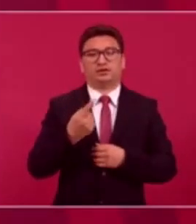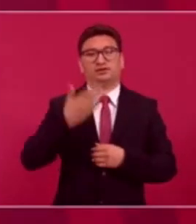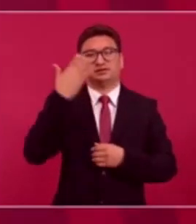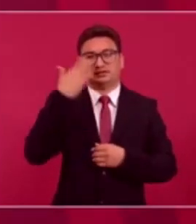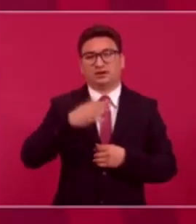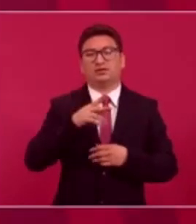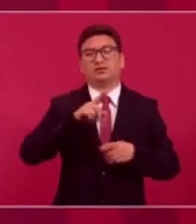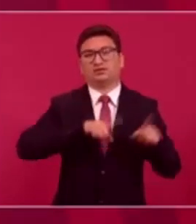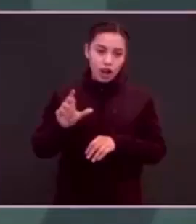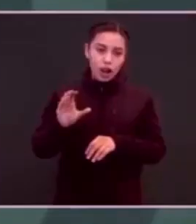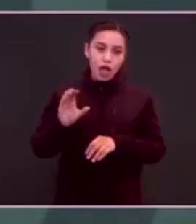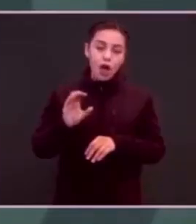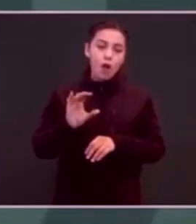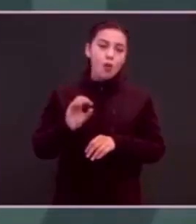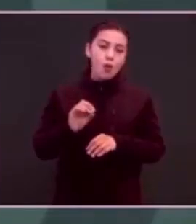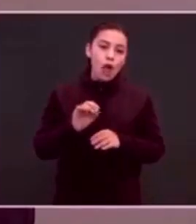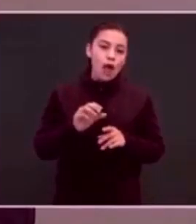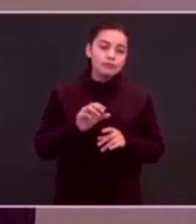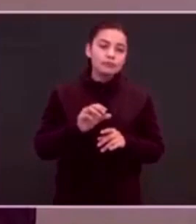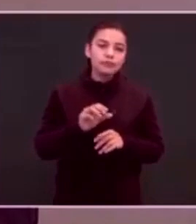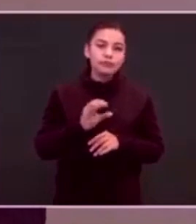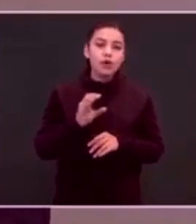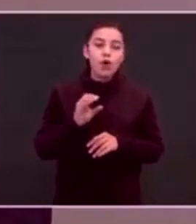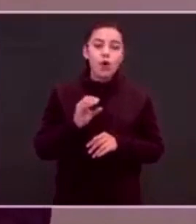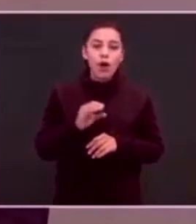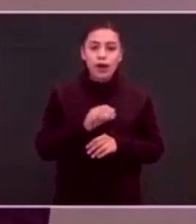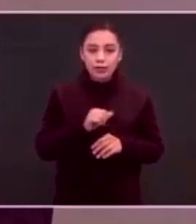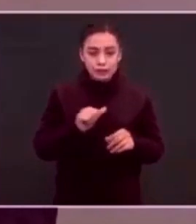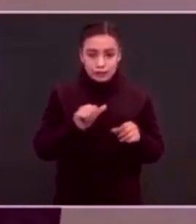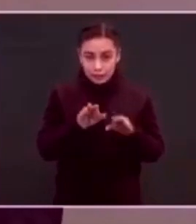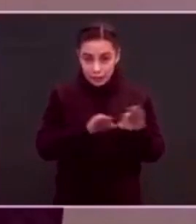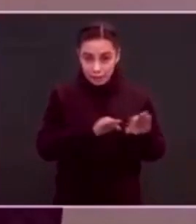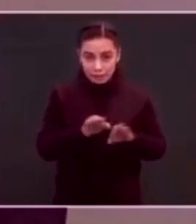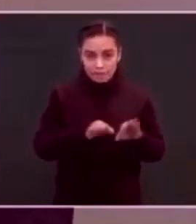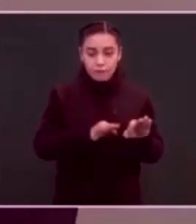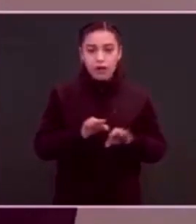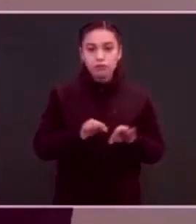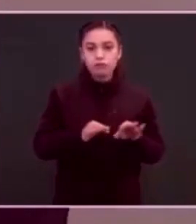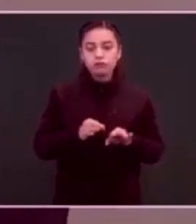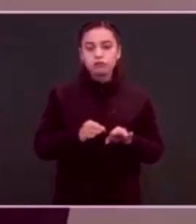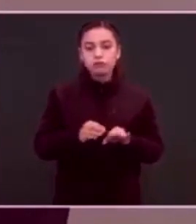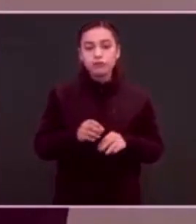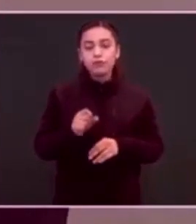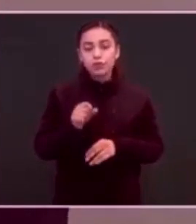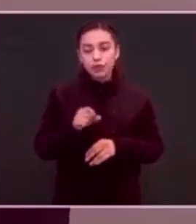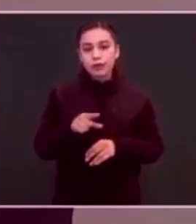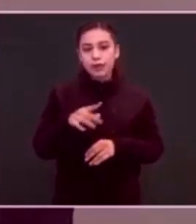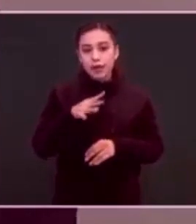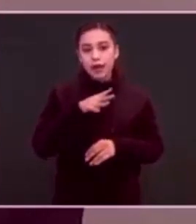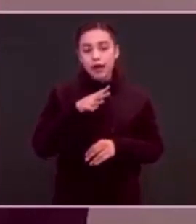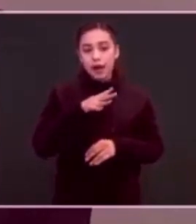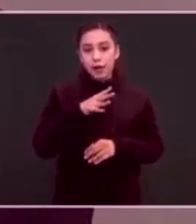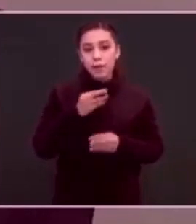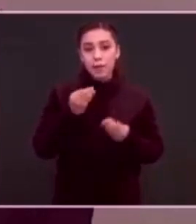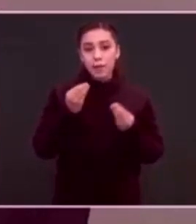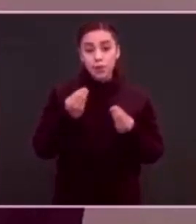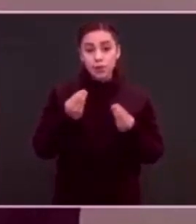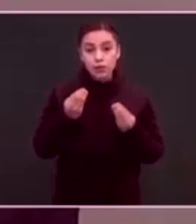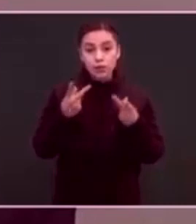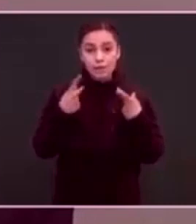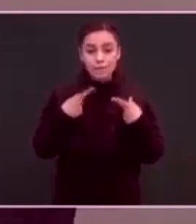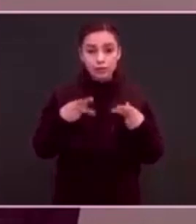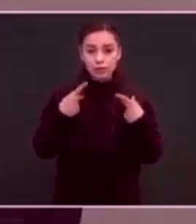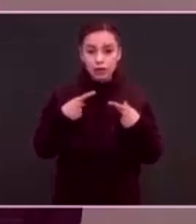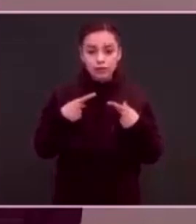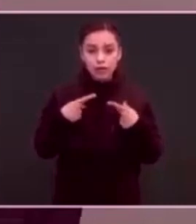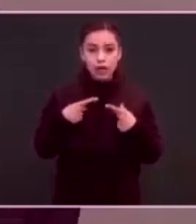el presupuesto. Pero también hay muchísimos ciudadanos que sin tener el oficio del periodismo